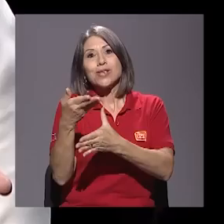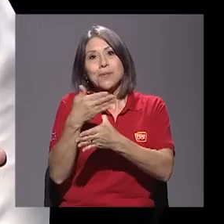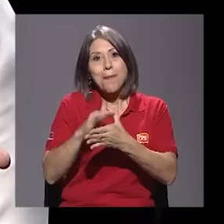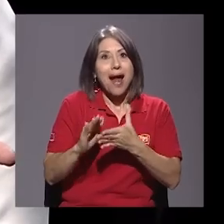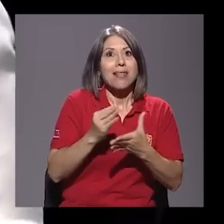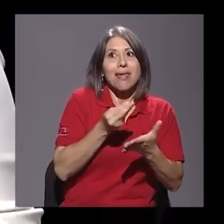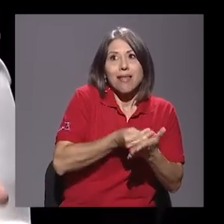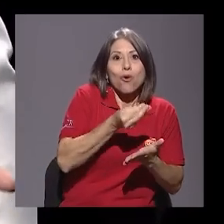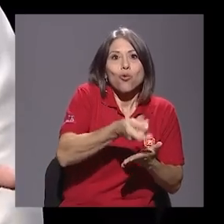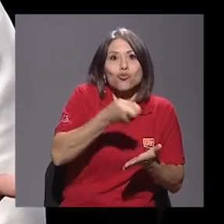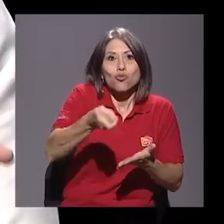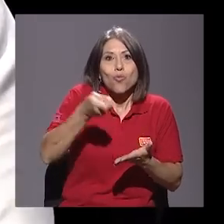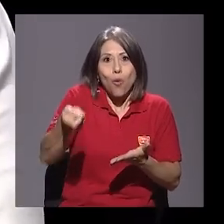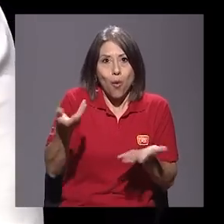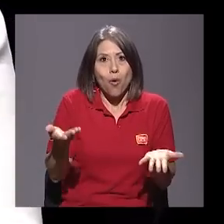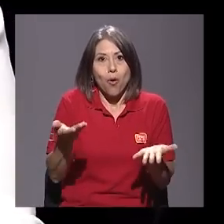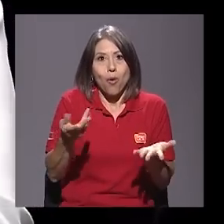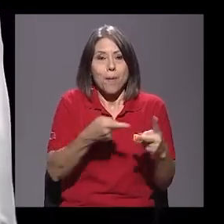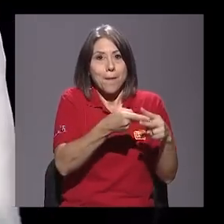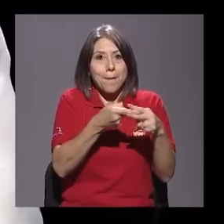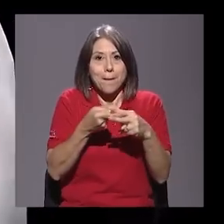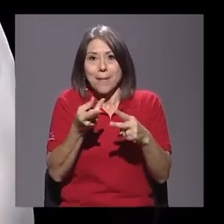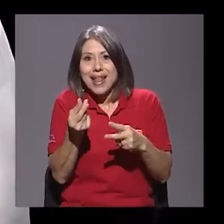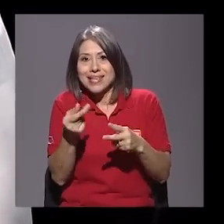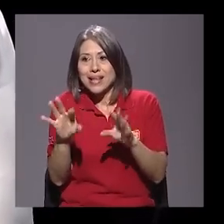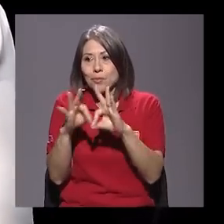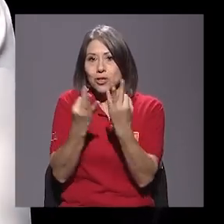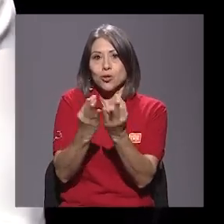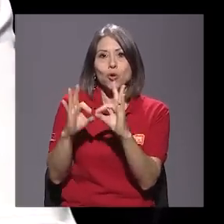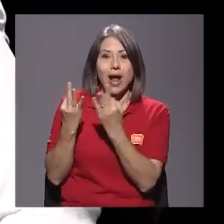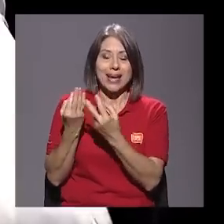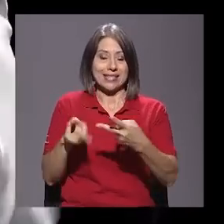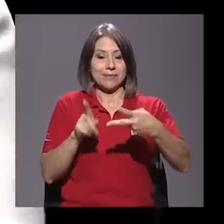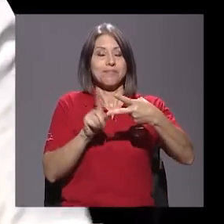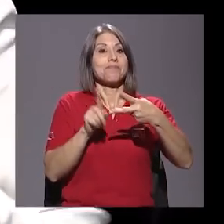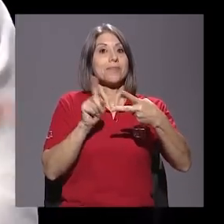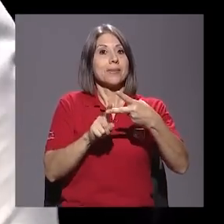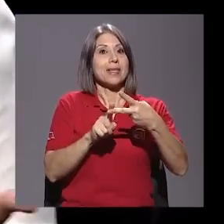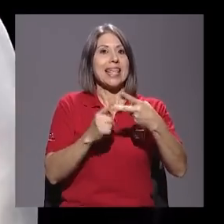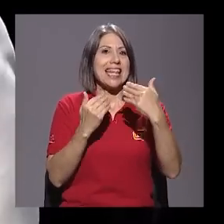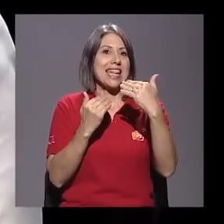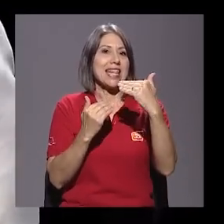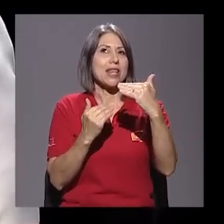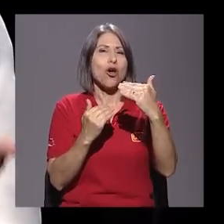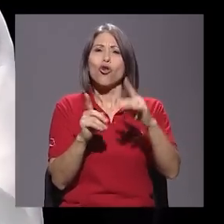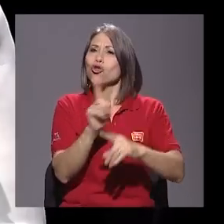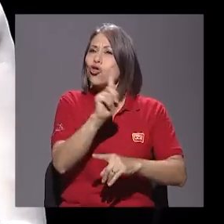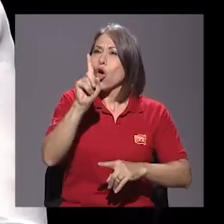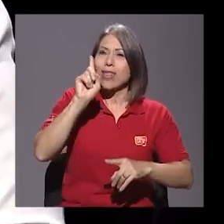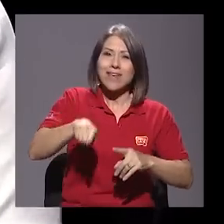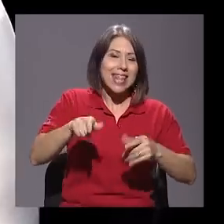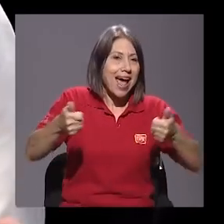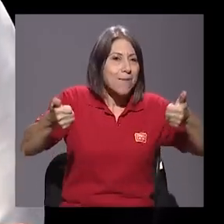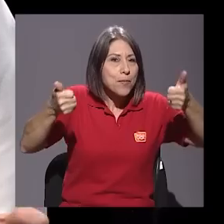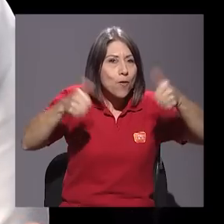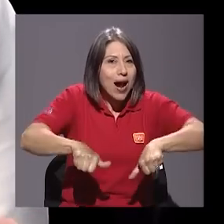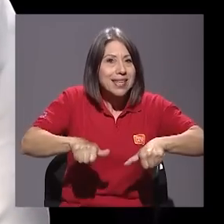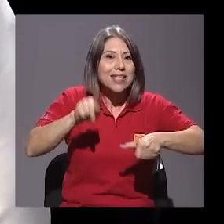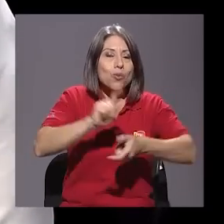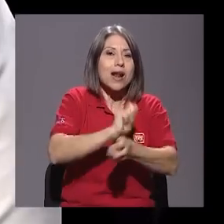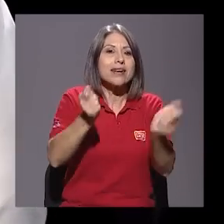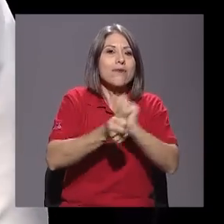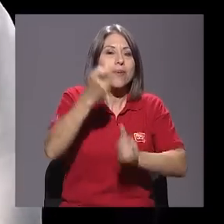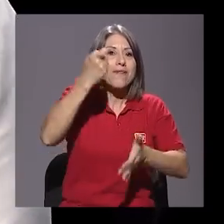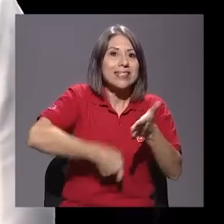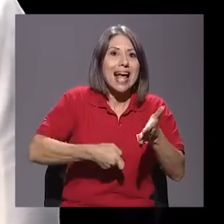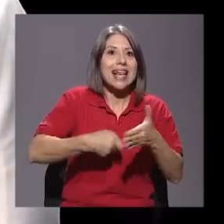consumo, los préstamos de los hogares, y limitar. Vamos a ver, no tendría que haberse aprobado una reforma fiscal que vuelve